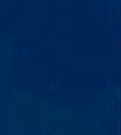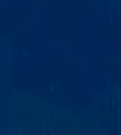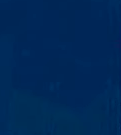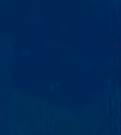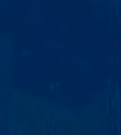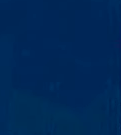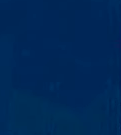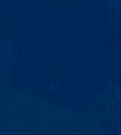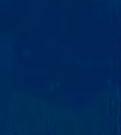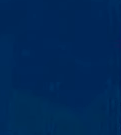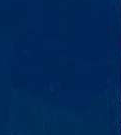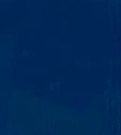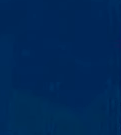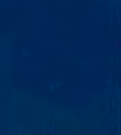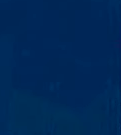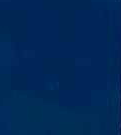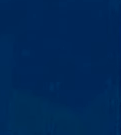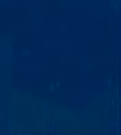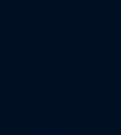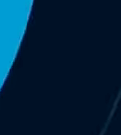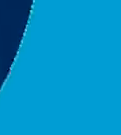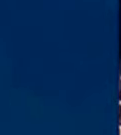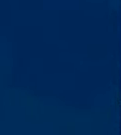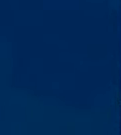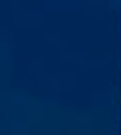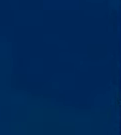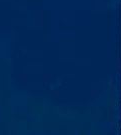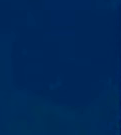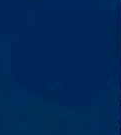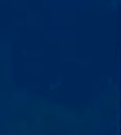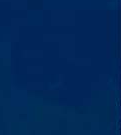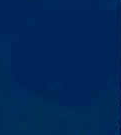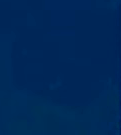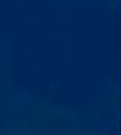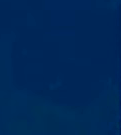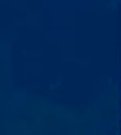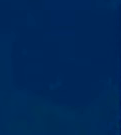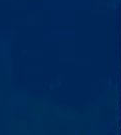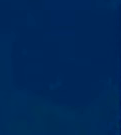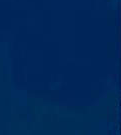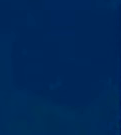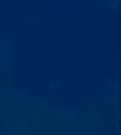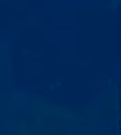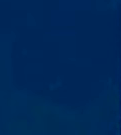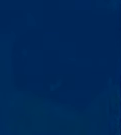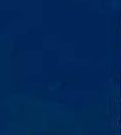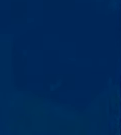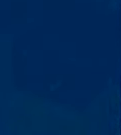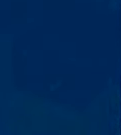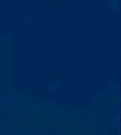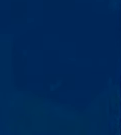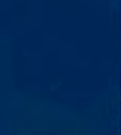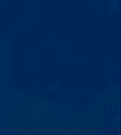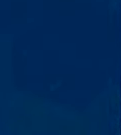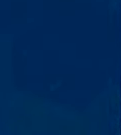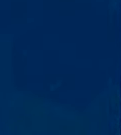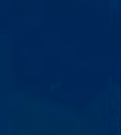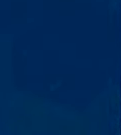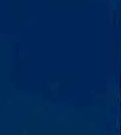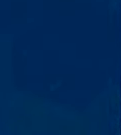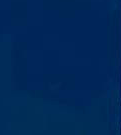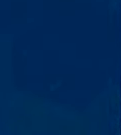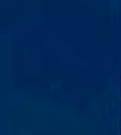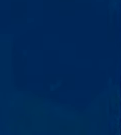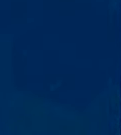Conocoto y Tumbaco. Revisemos el siguiente horario, que también tiene dos franjas, desde las 6:00 a.m. hasta las